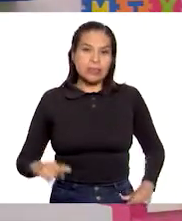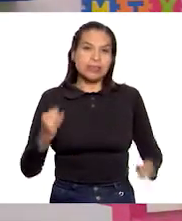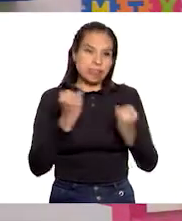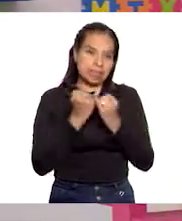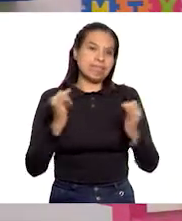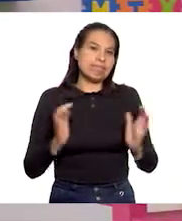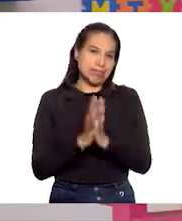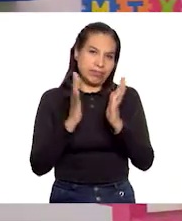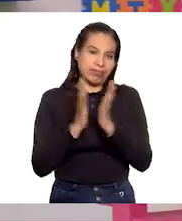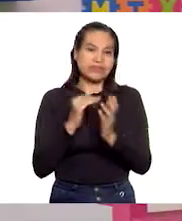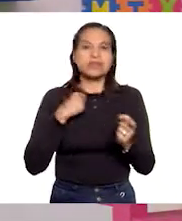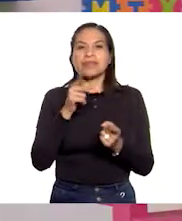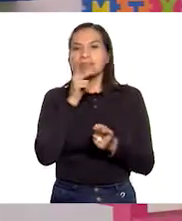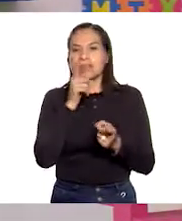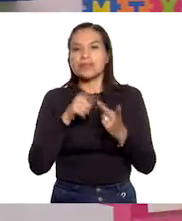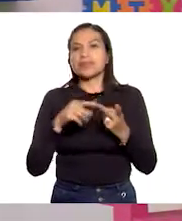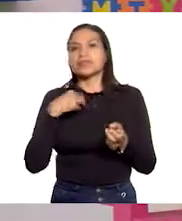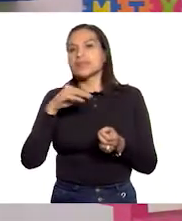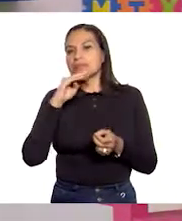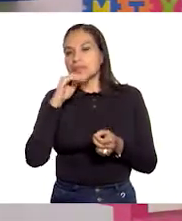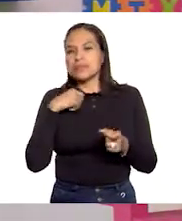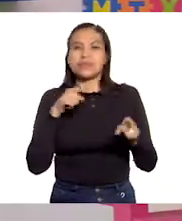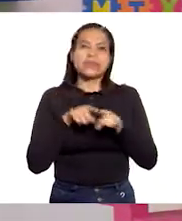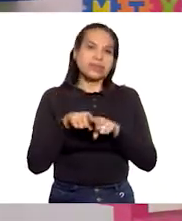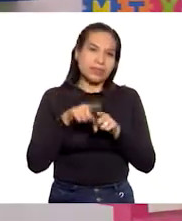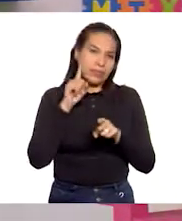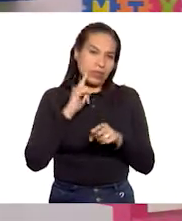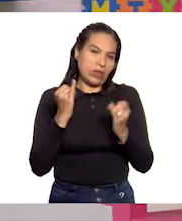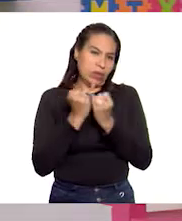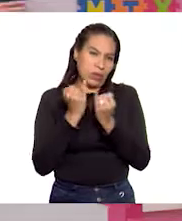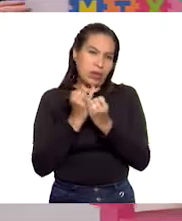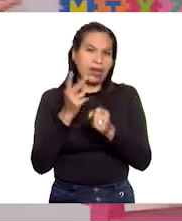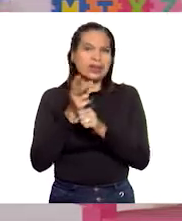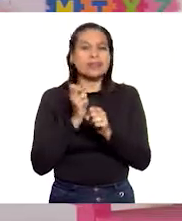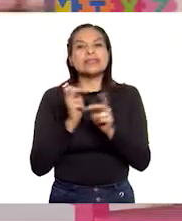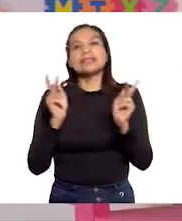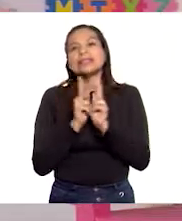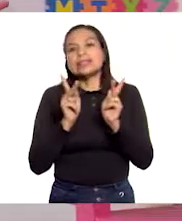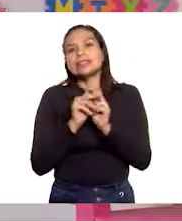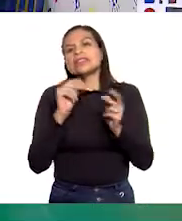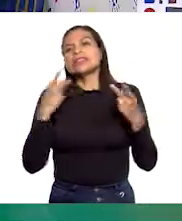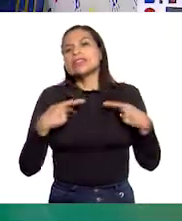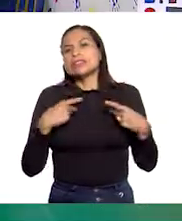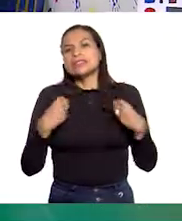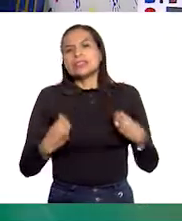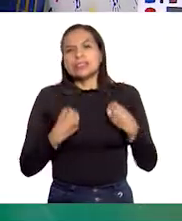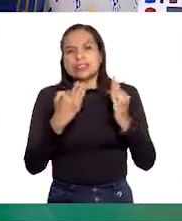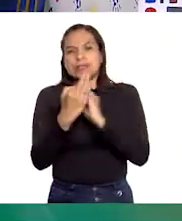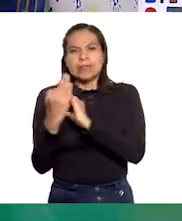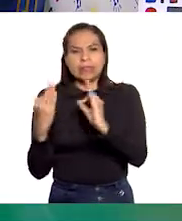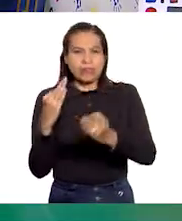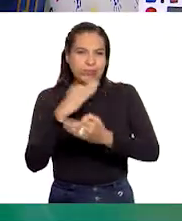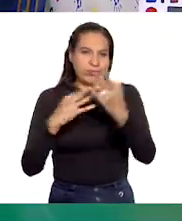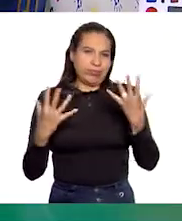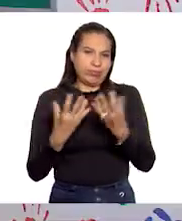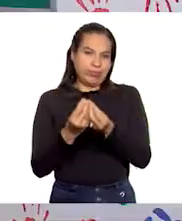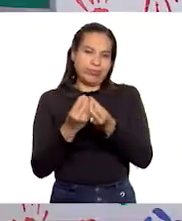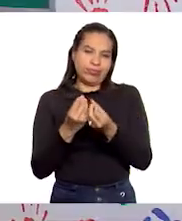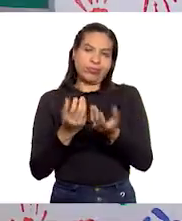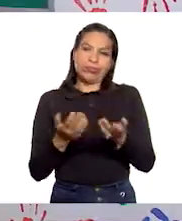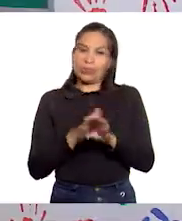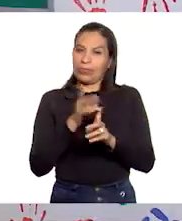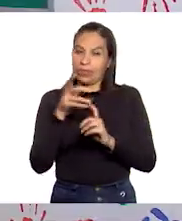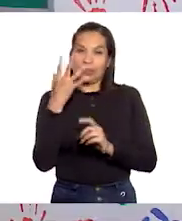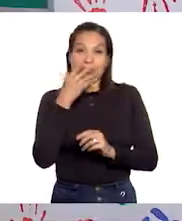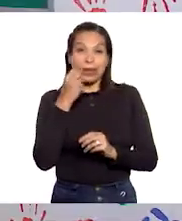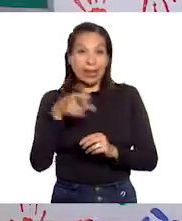también participaba mi papá, mi mamá, mi hermana, y a veces invitábamos primos o algún vecino y íbamos todos juntos. Es maravilloso y